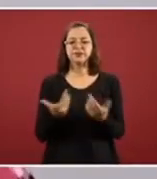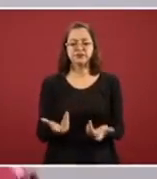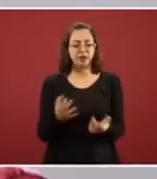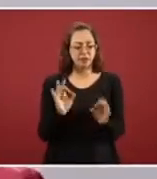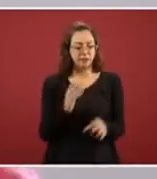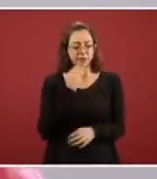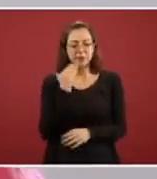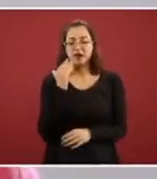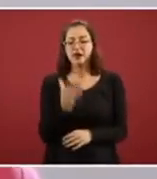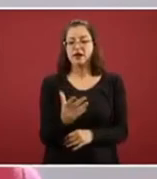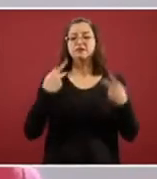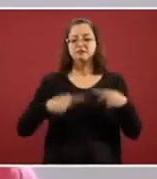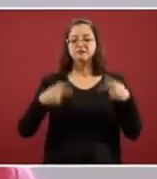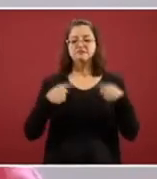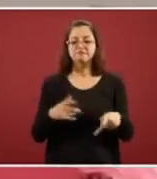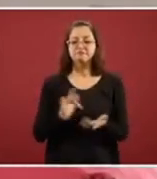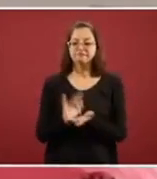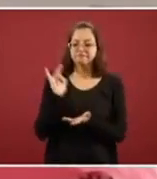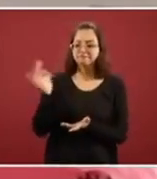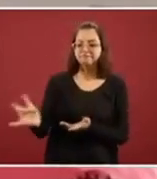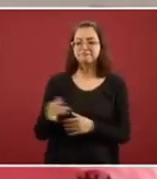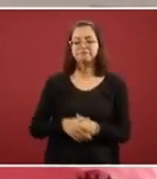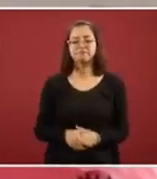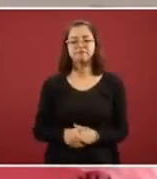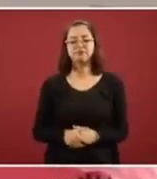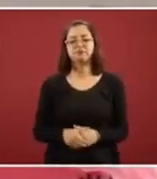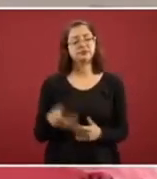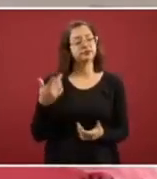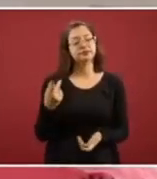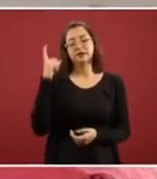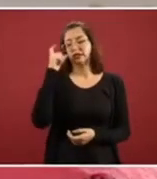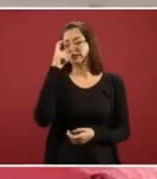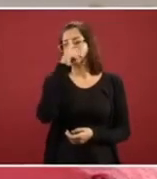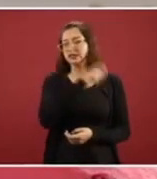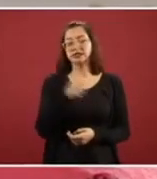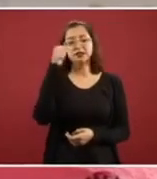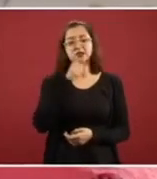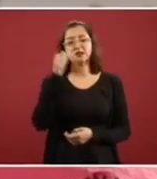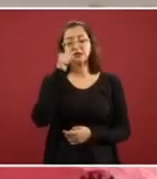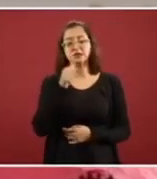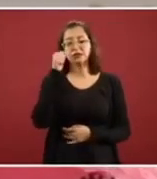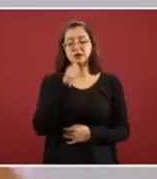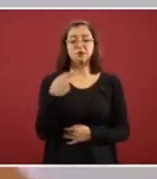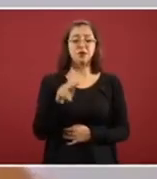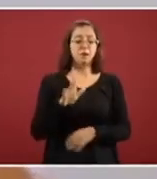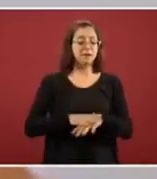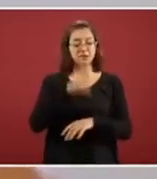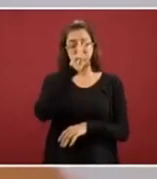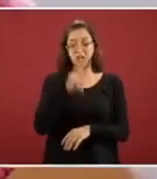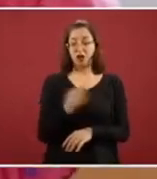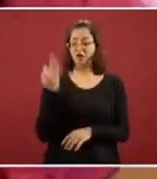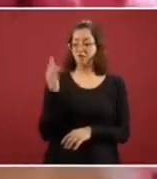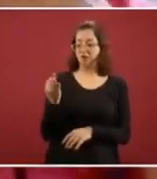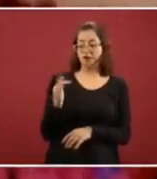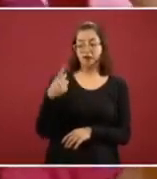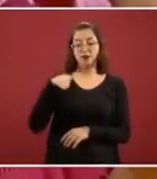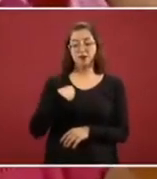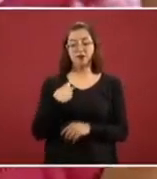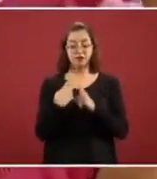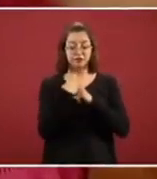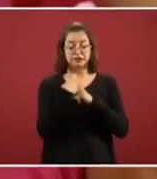¿no? Y la gente va a estar bien agradecida. Siempre ha sido difícil, pero la más complicada a mí de lo que pasé en febrero. Y me bajan ahí y que me